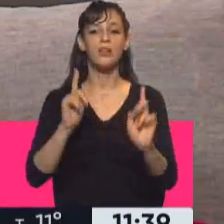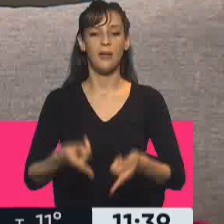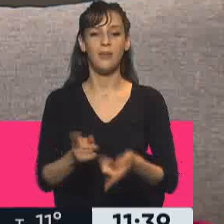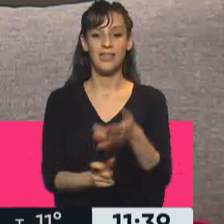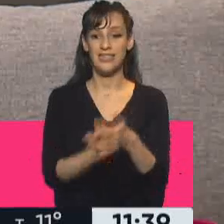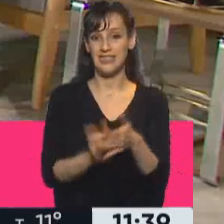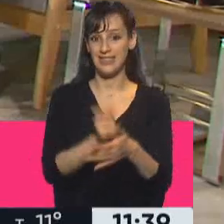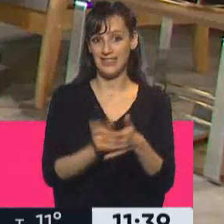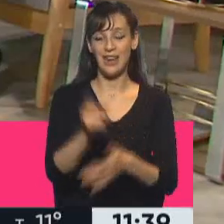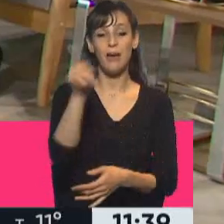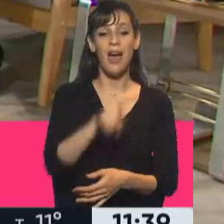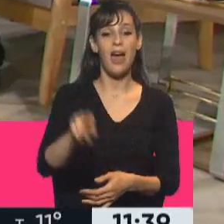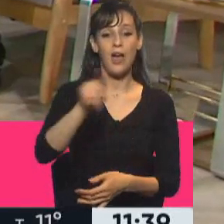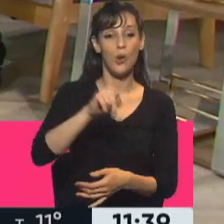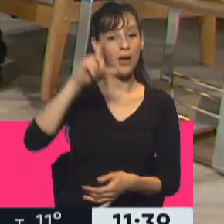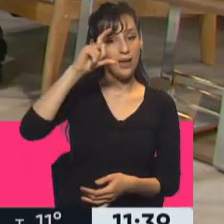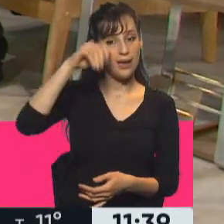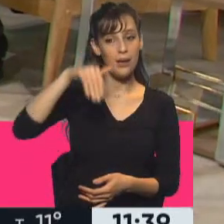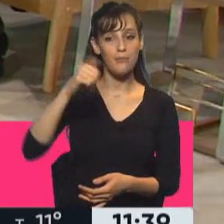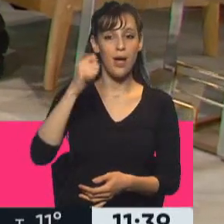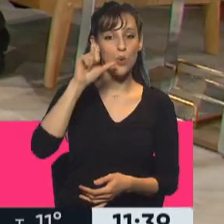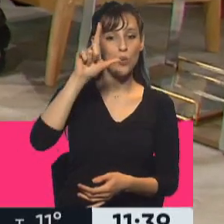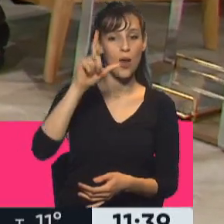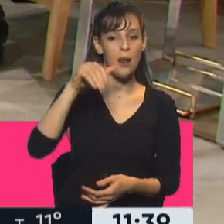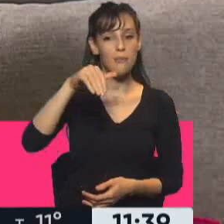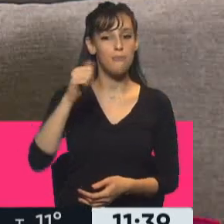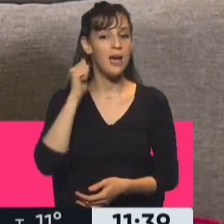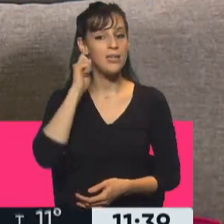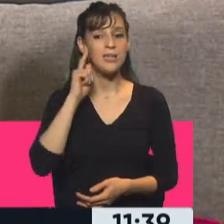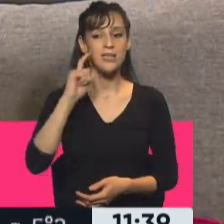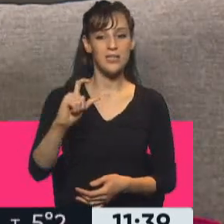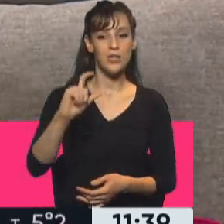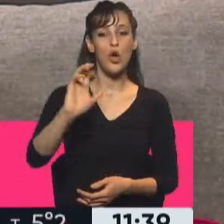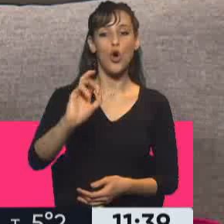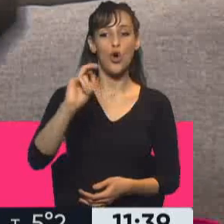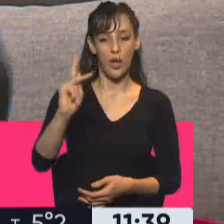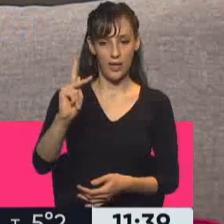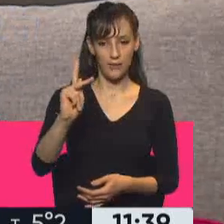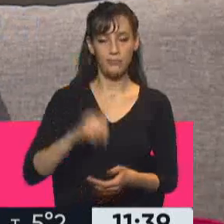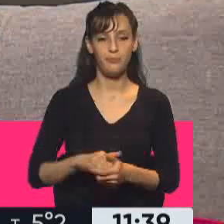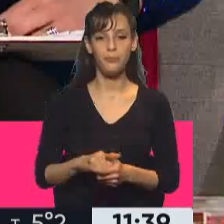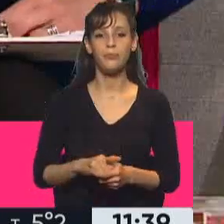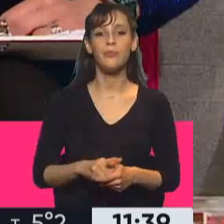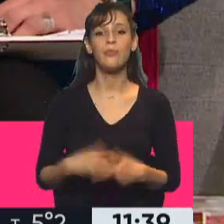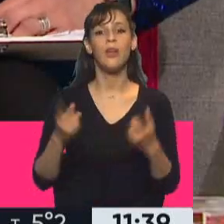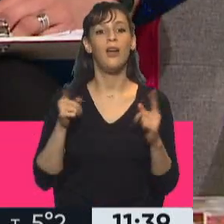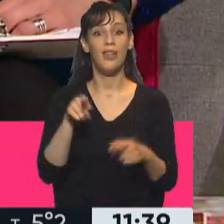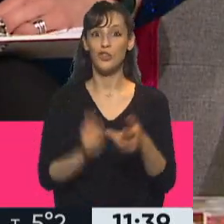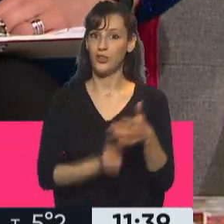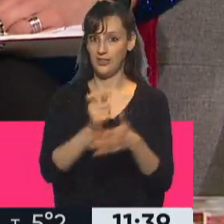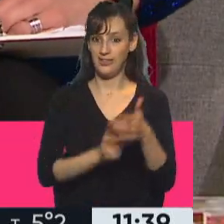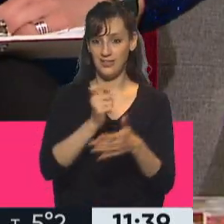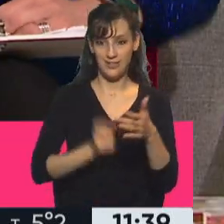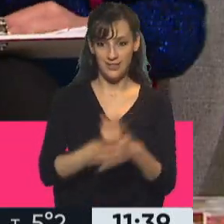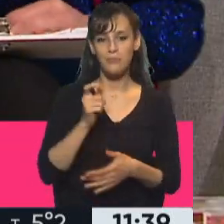mías, que es @EmmanuelMagicOK, mi Instagram, le mando saludo a la gente de Twitch, que hago Twitch todo el lunes, miércoles y viernes también. Así